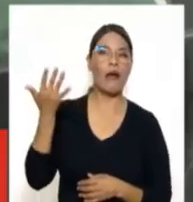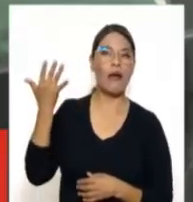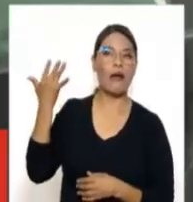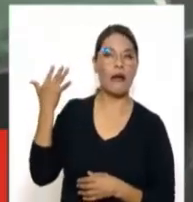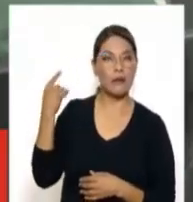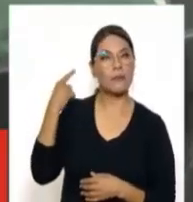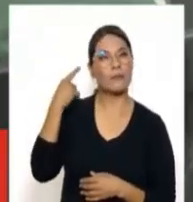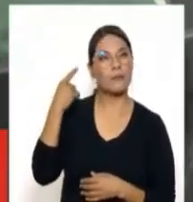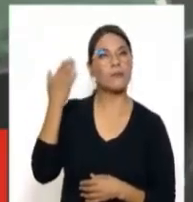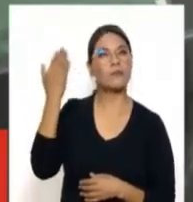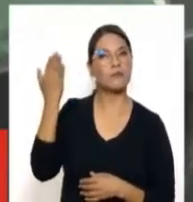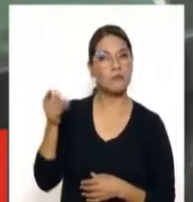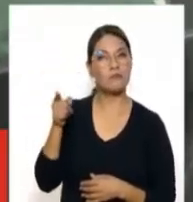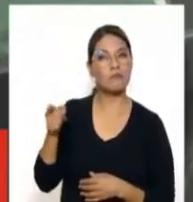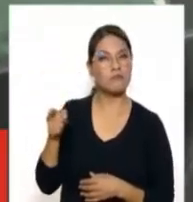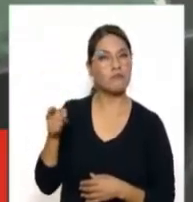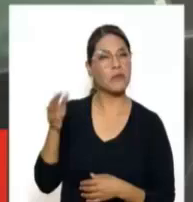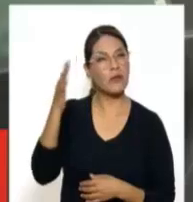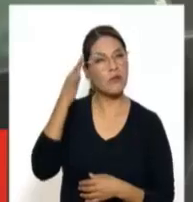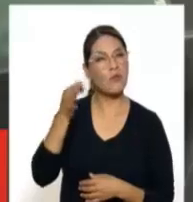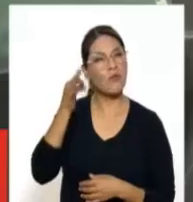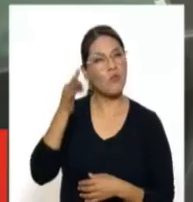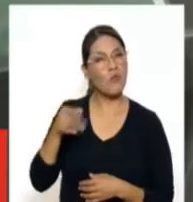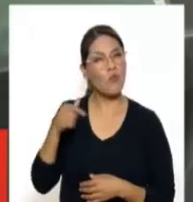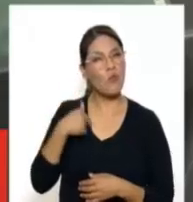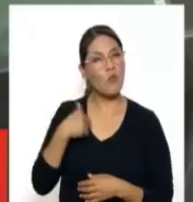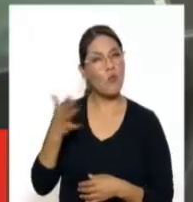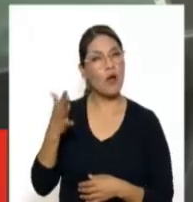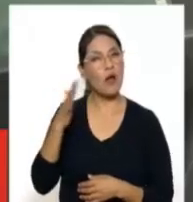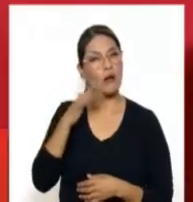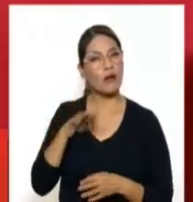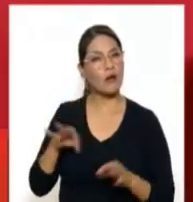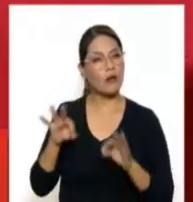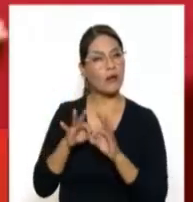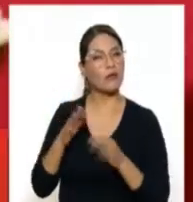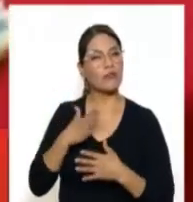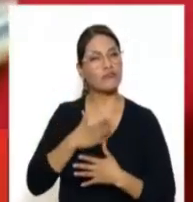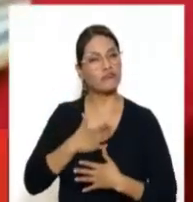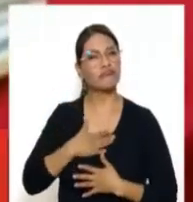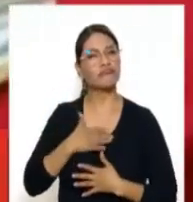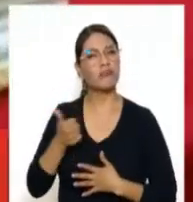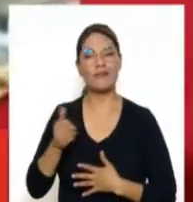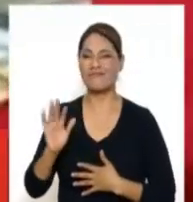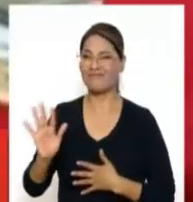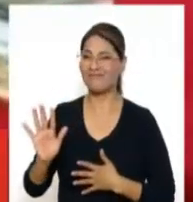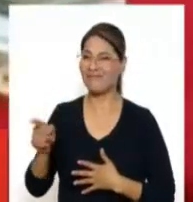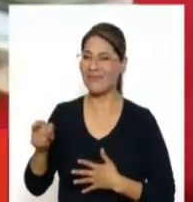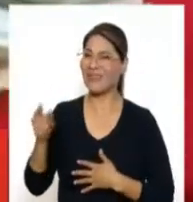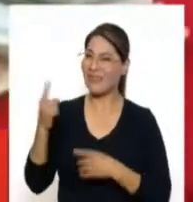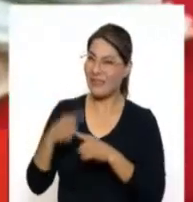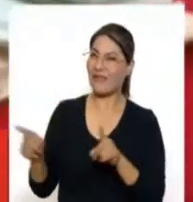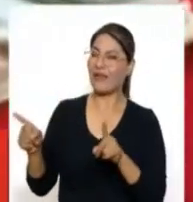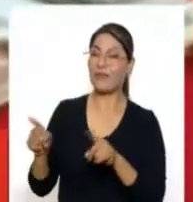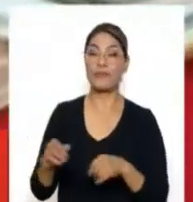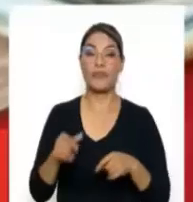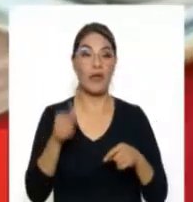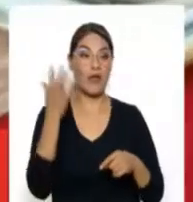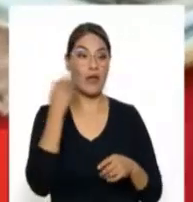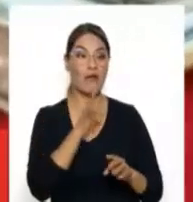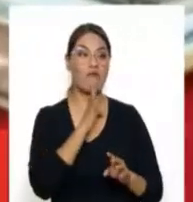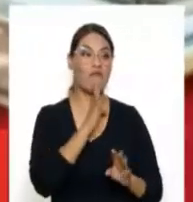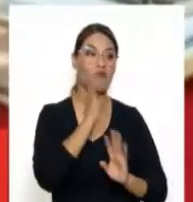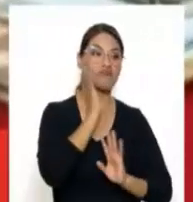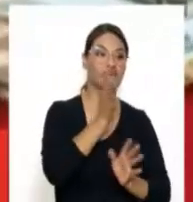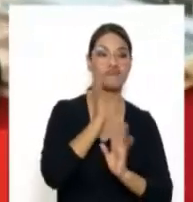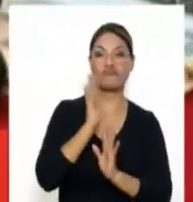era un señor no muy sacrosanto en negocios. Esta es una de las frases que marcó la última audiencia de la etapa